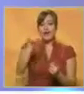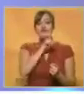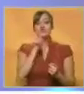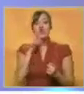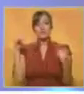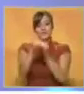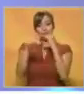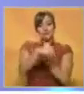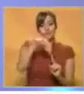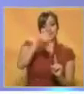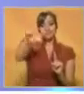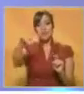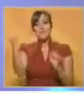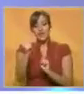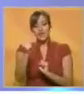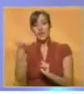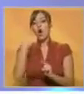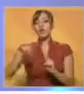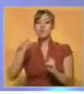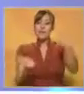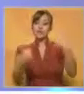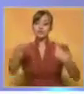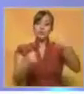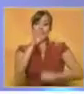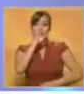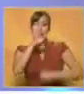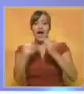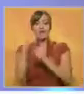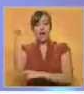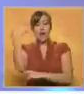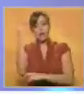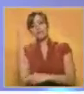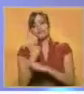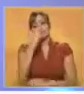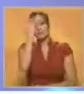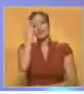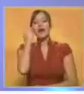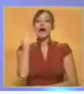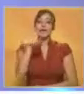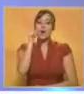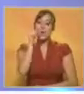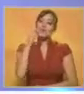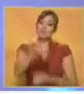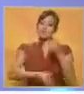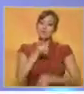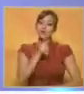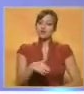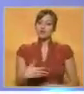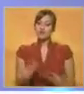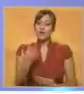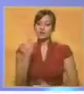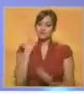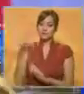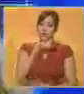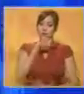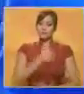esa entidad con Mérida y el tránsito de carga pesada desde Barinas hacia Apure se encuentra bloqueado. Nuestro compañero Javier Faría nos amplía toda la información.